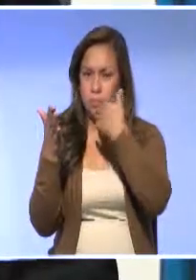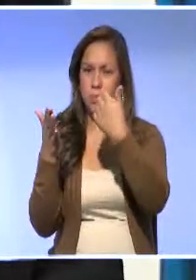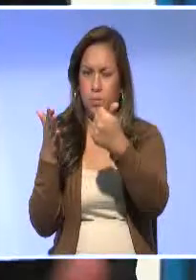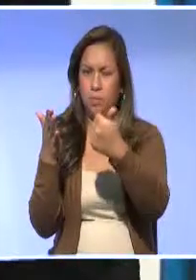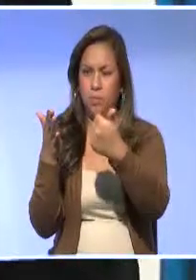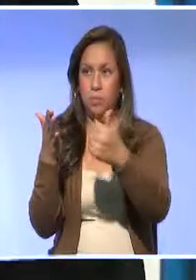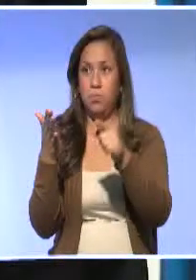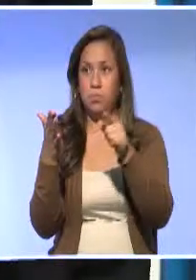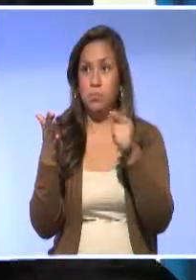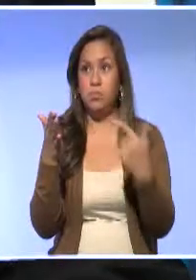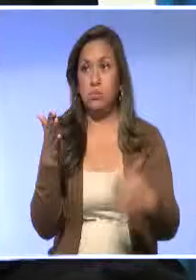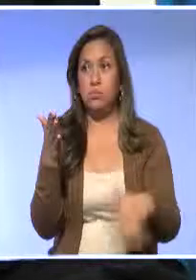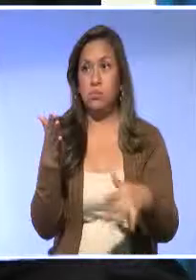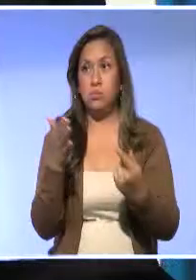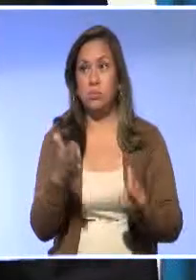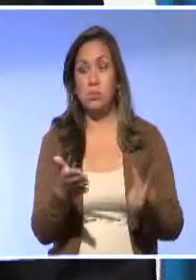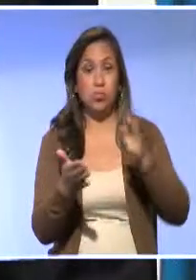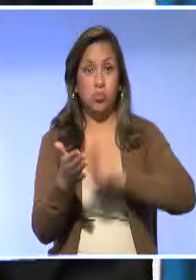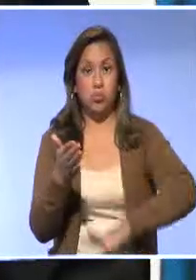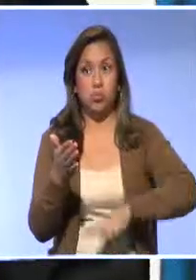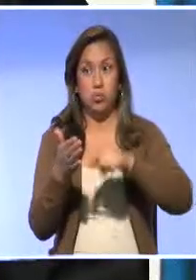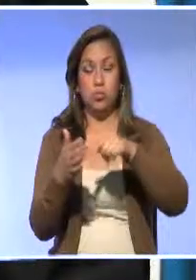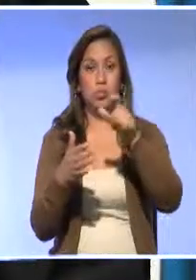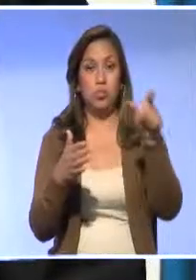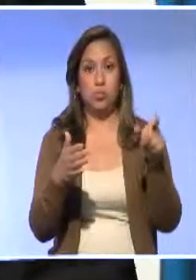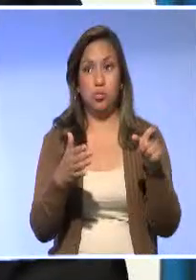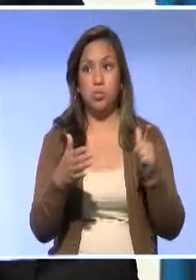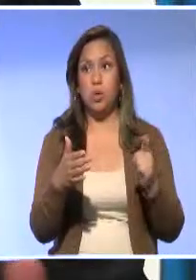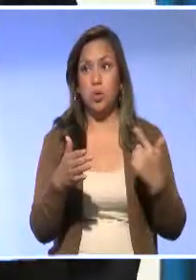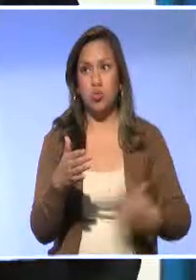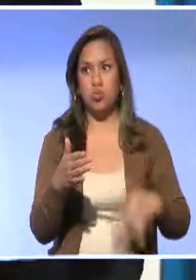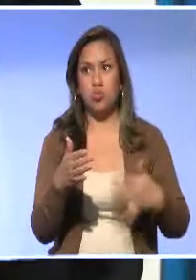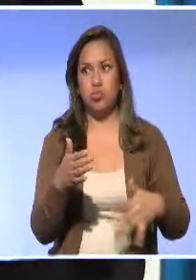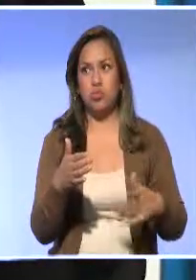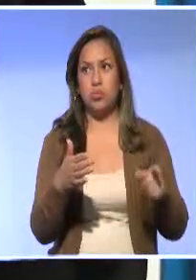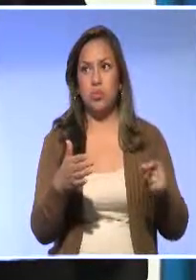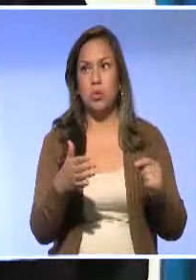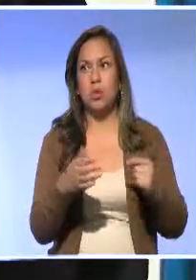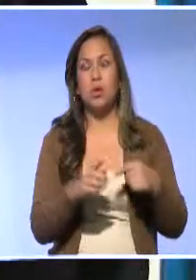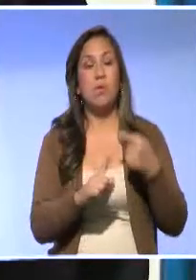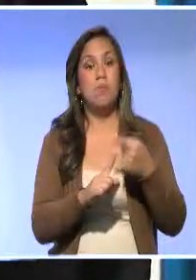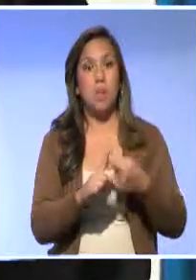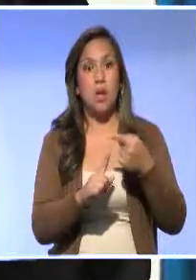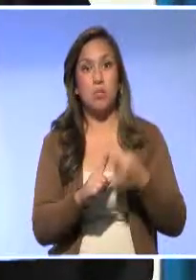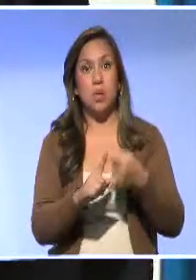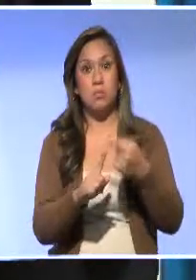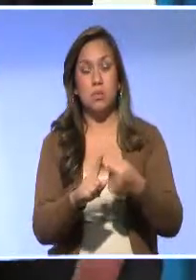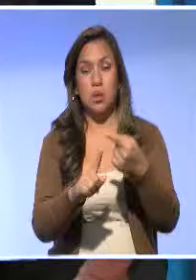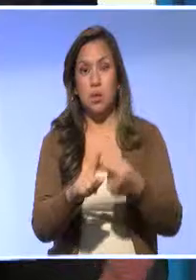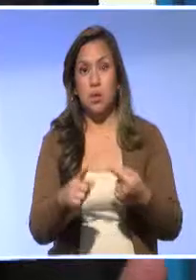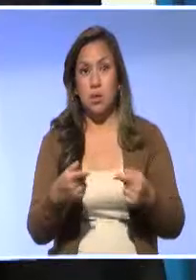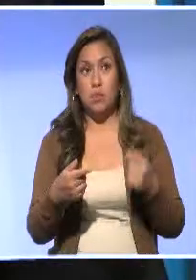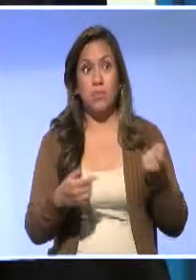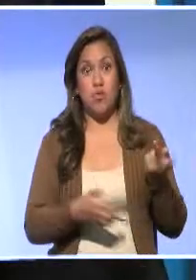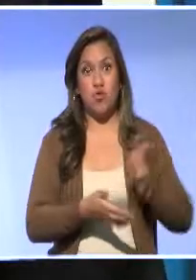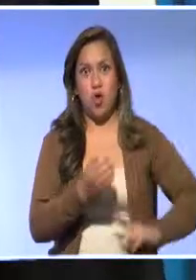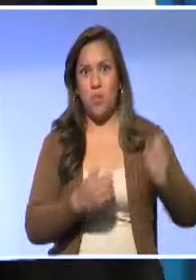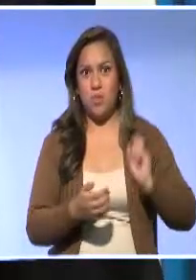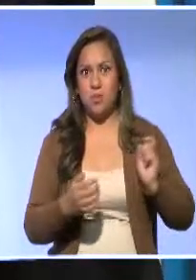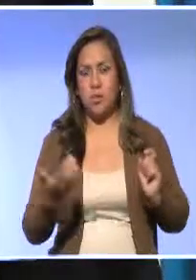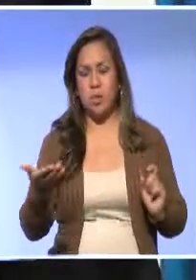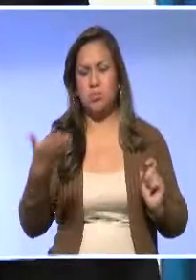ingresos podrían duplicarse para la gente que no a mensualizado el decimotercero y que recibe en el mes de diciembre este sobre el sueldo hay que tomar